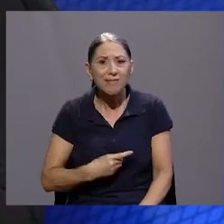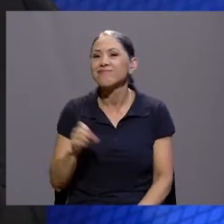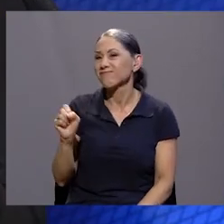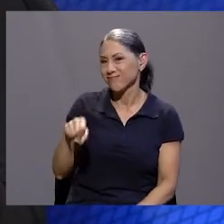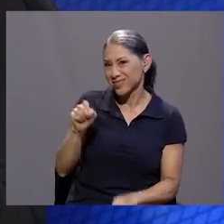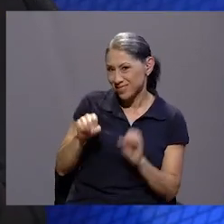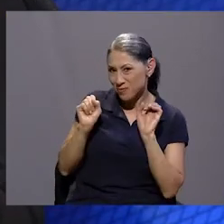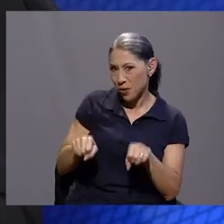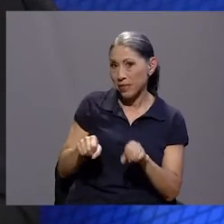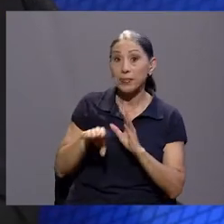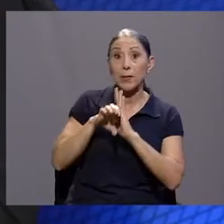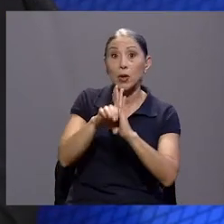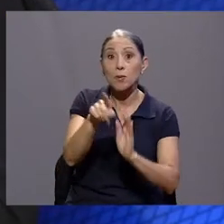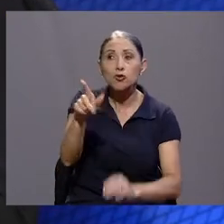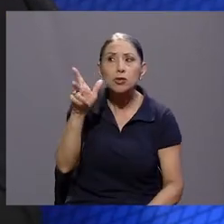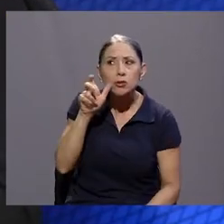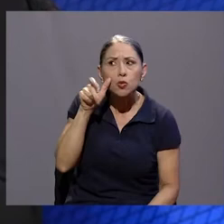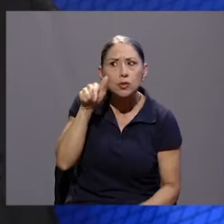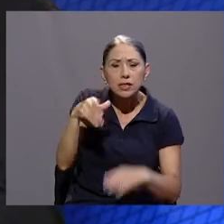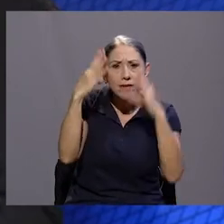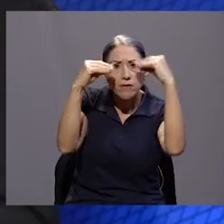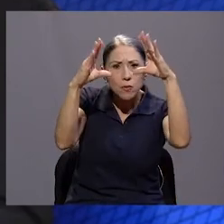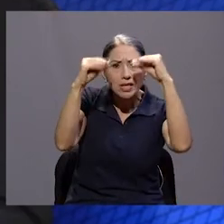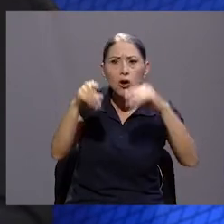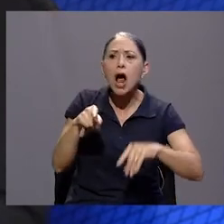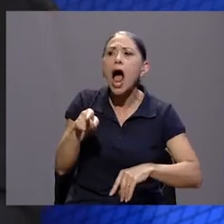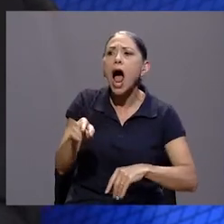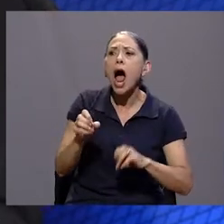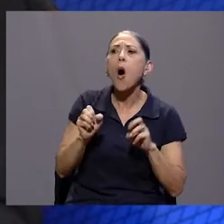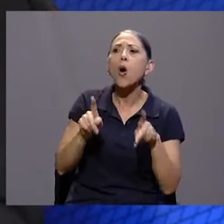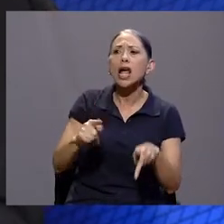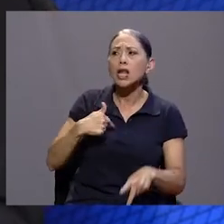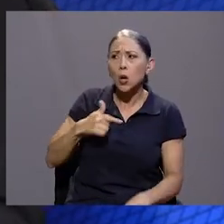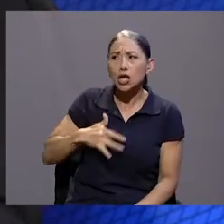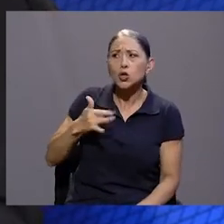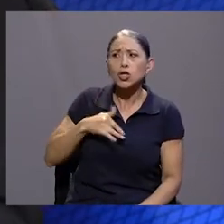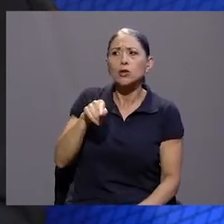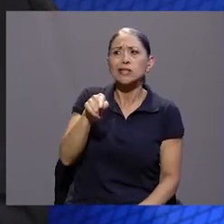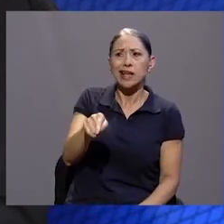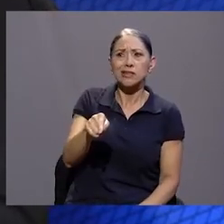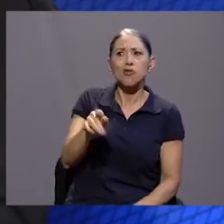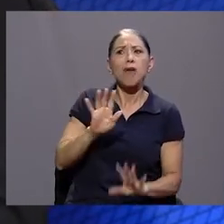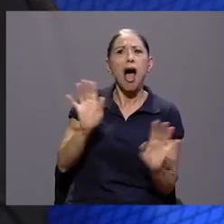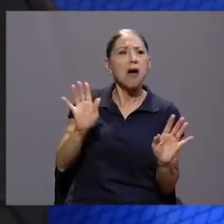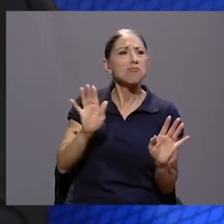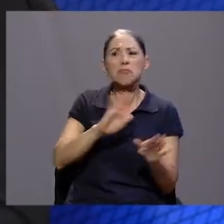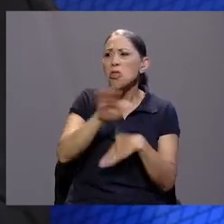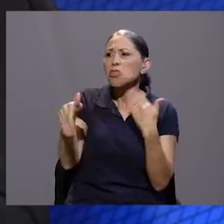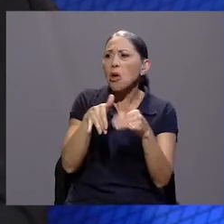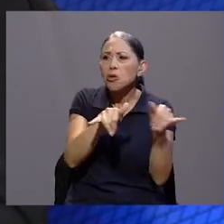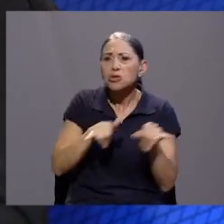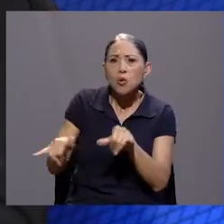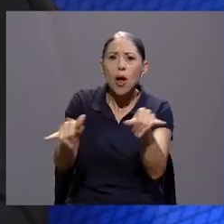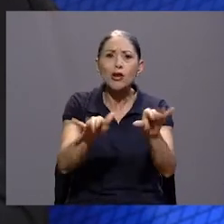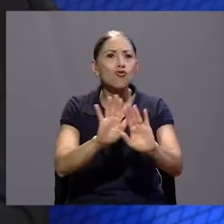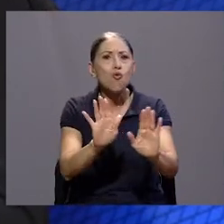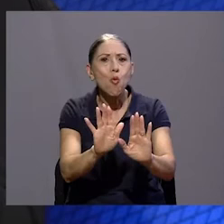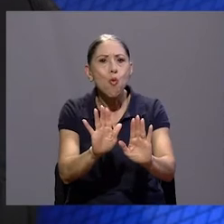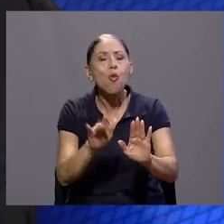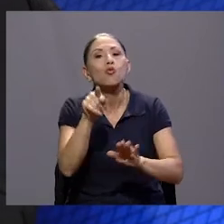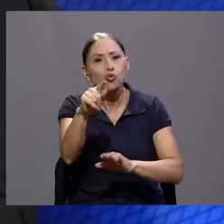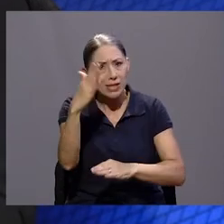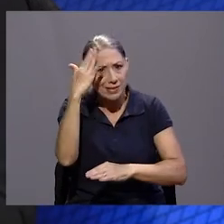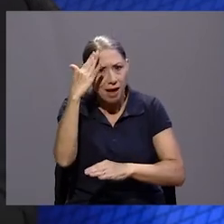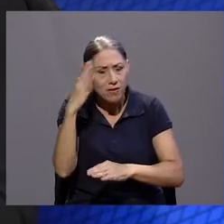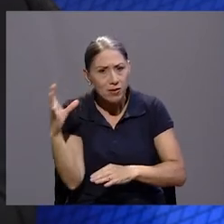si yo ahora que escucho esta charla digo ok lánguida si todos lo sienten eso no es lo que queremos hacer lo que queremos hacer es más bien generar conciencia de decir